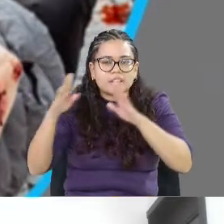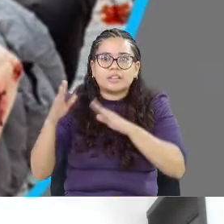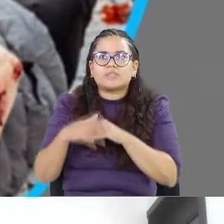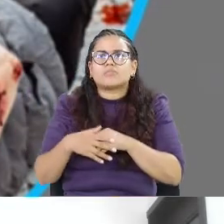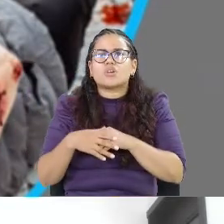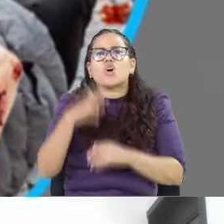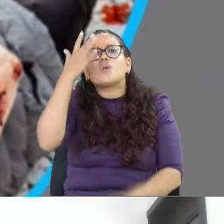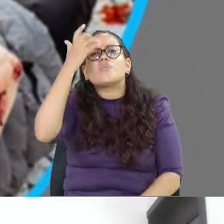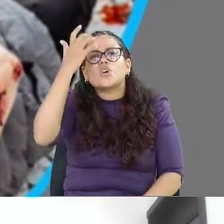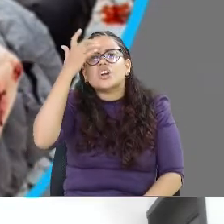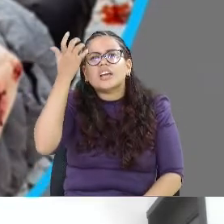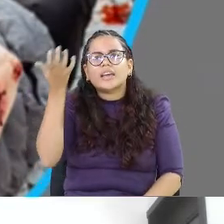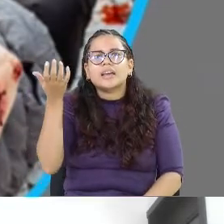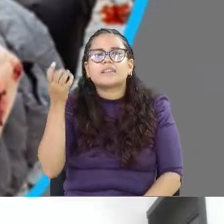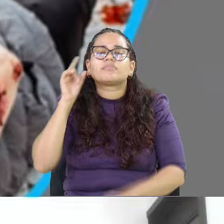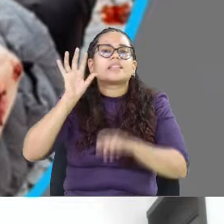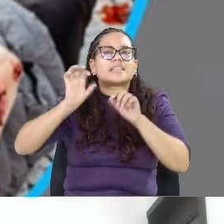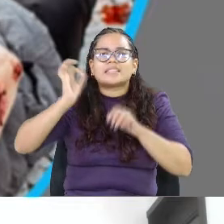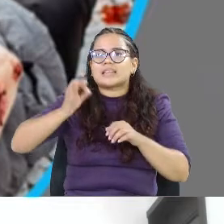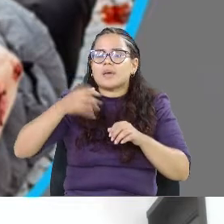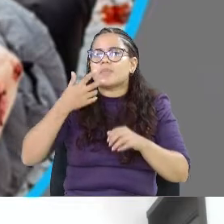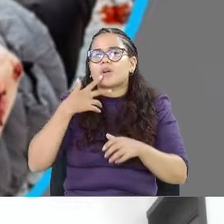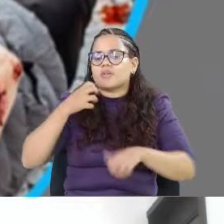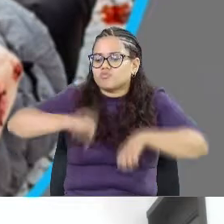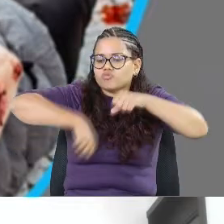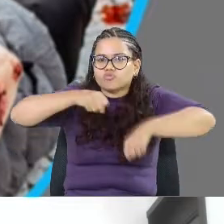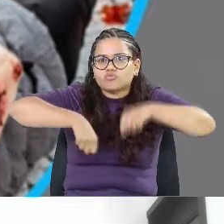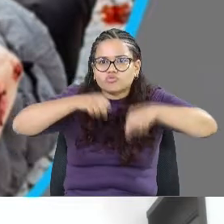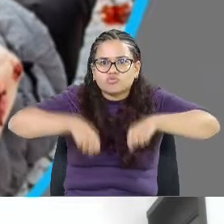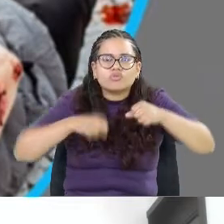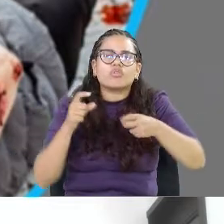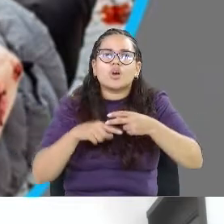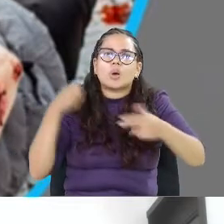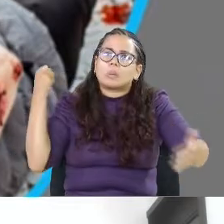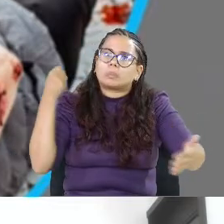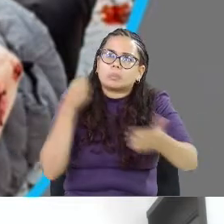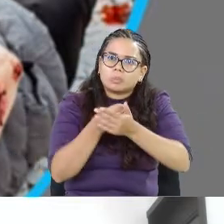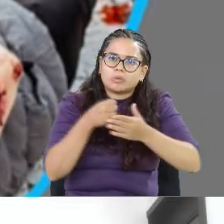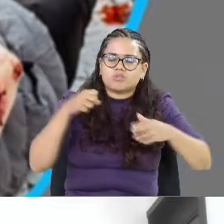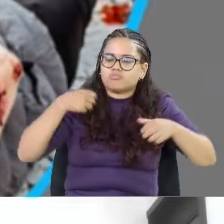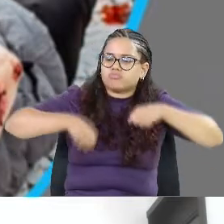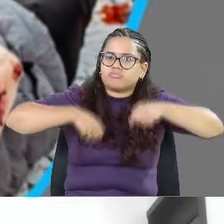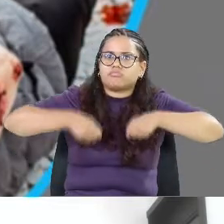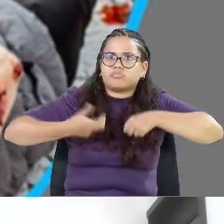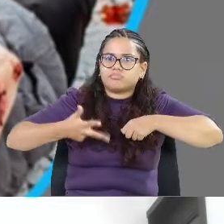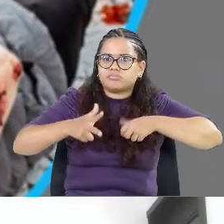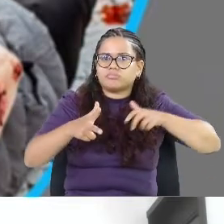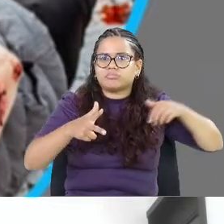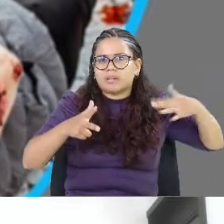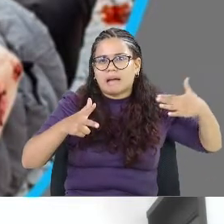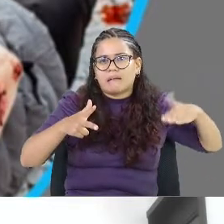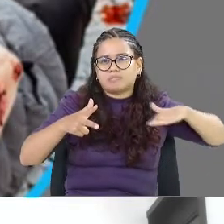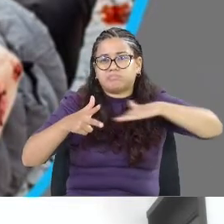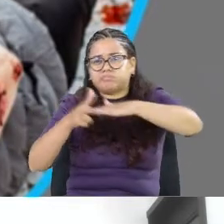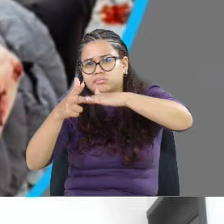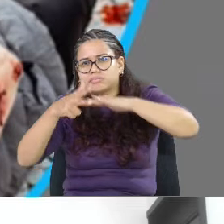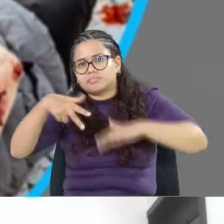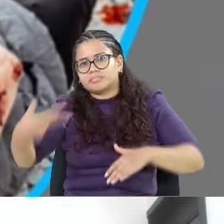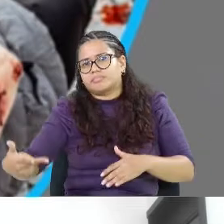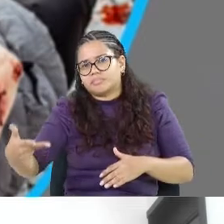de accidentes de tráfico, en los que muchos de los ciudadanos